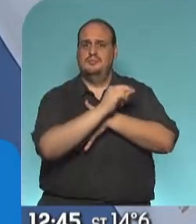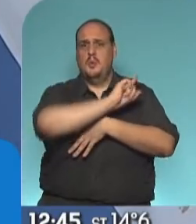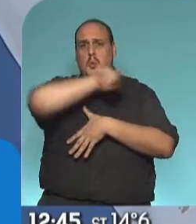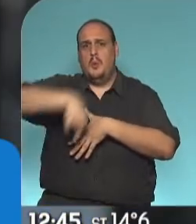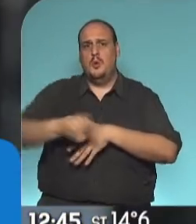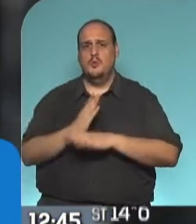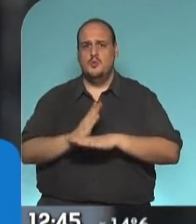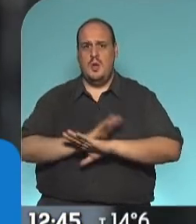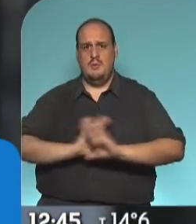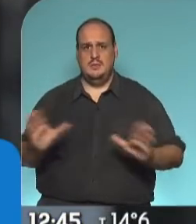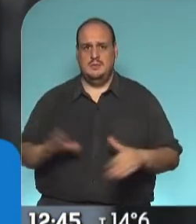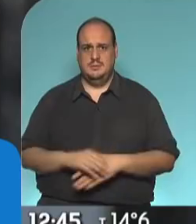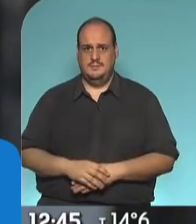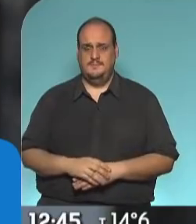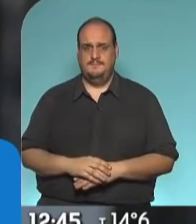más.